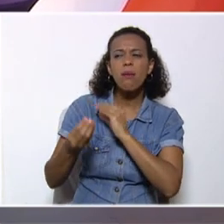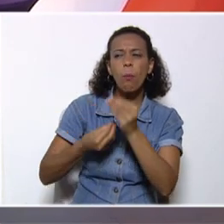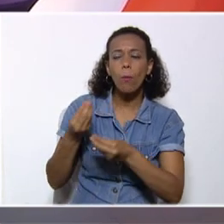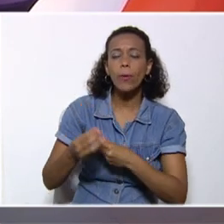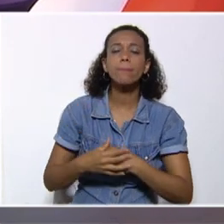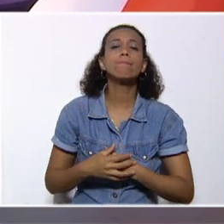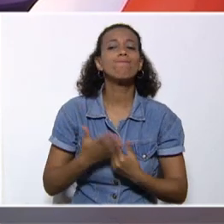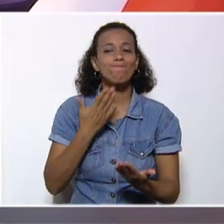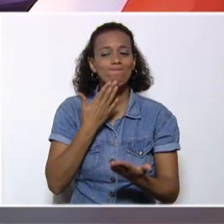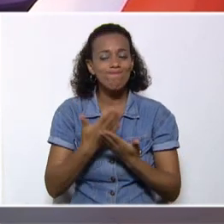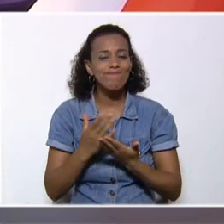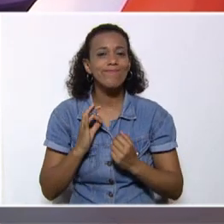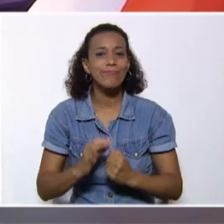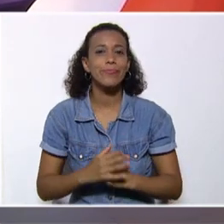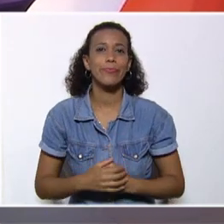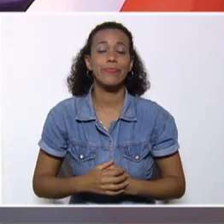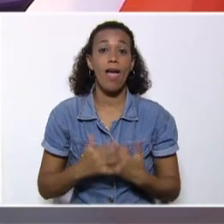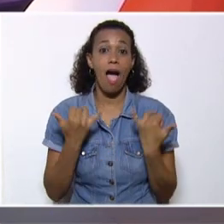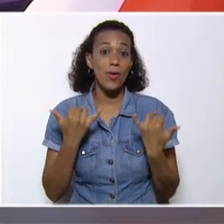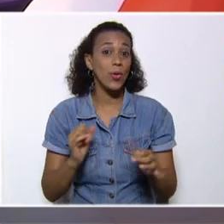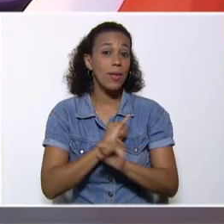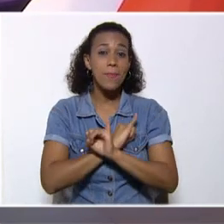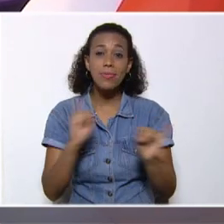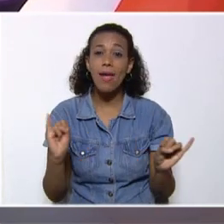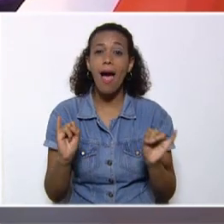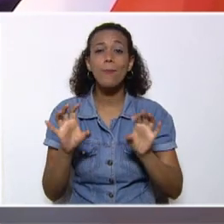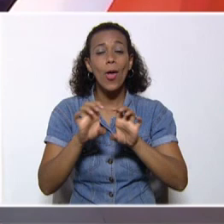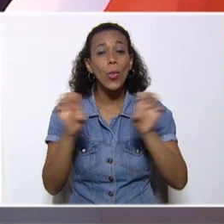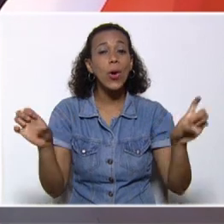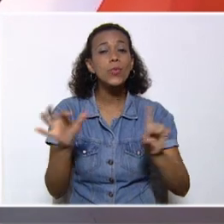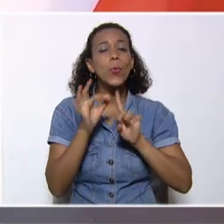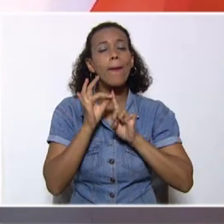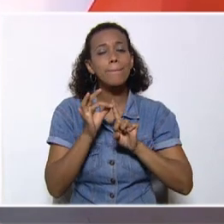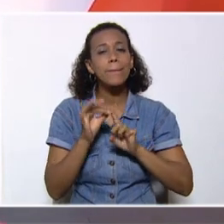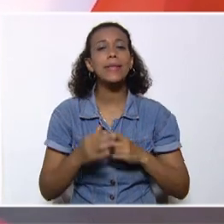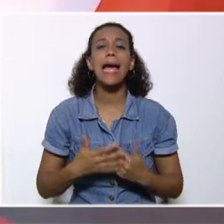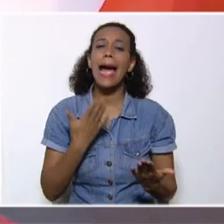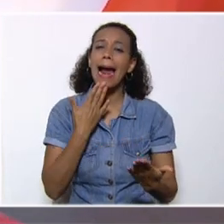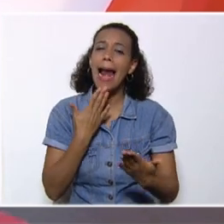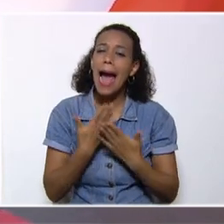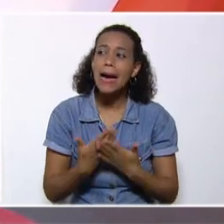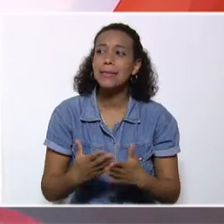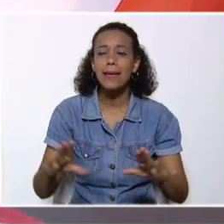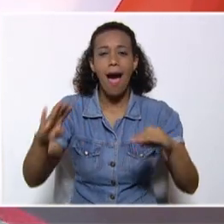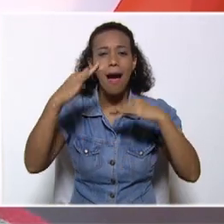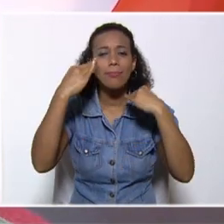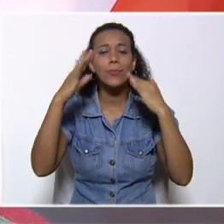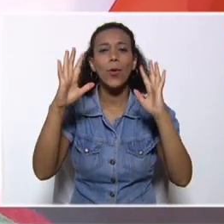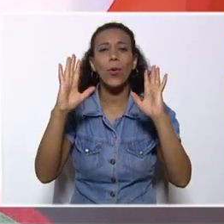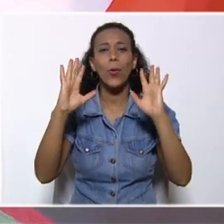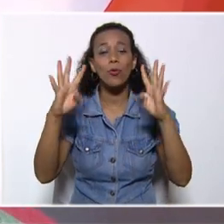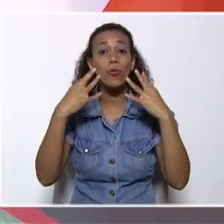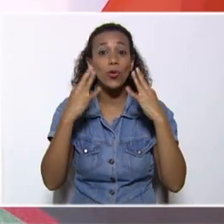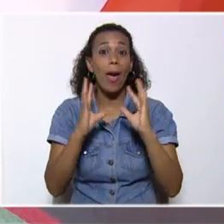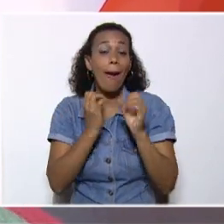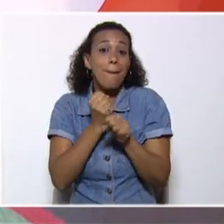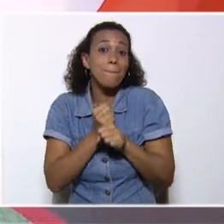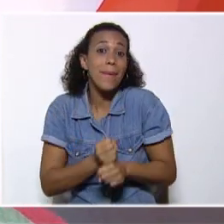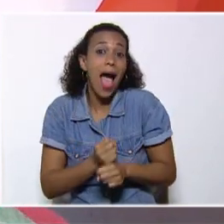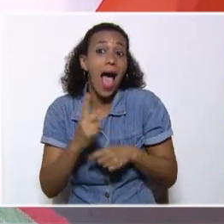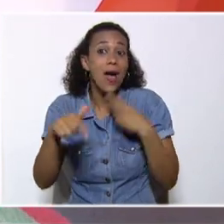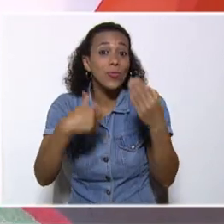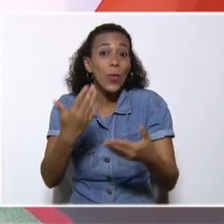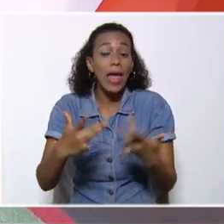nos ve a través de Cada Familia en la Escuela. Y así terminamos el segmento de día de hoy, agradecida por su compañía y esperándole para